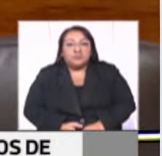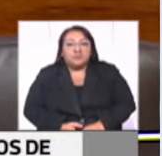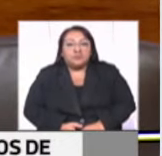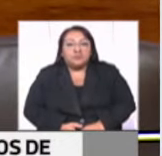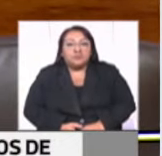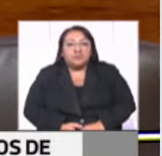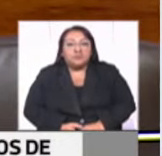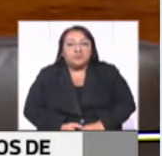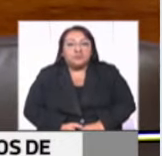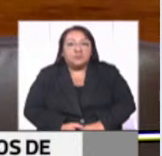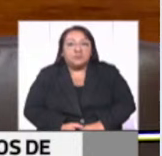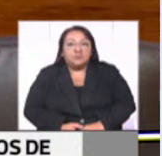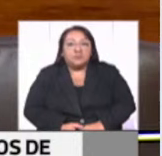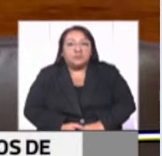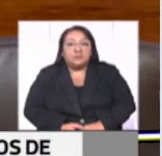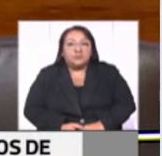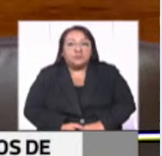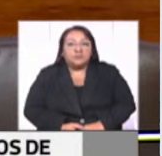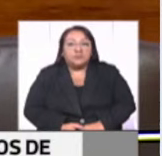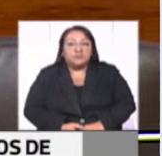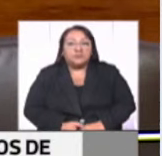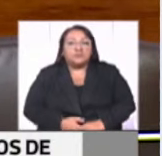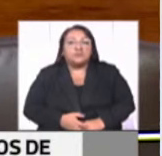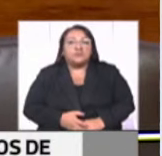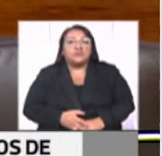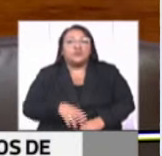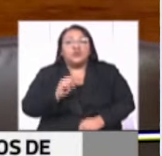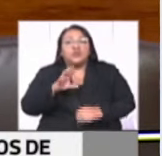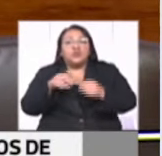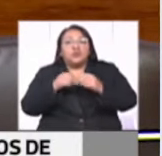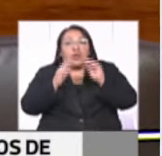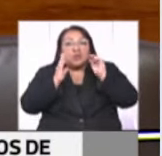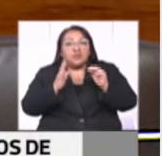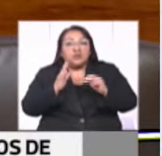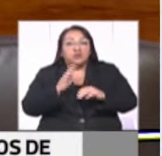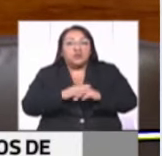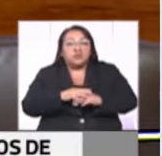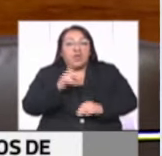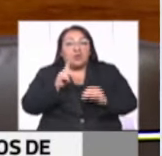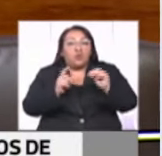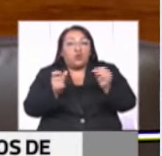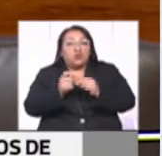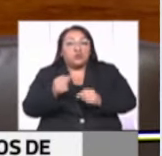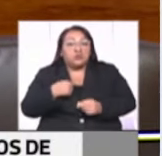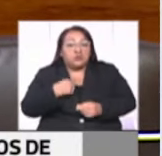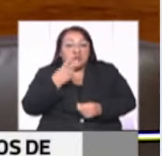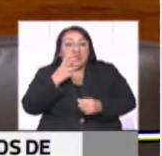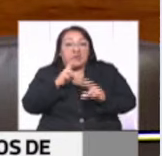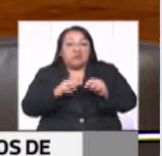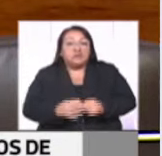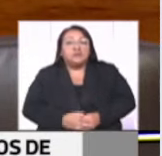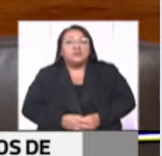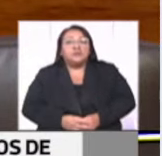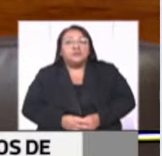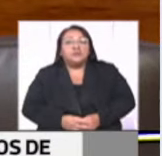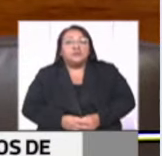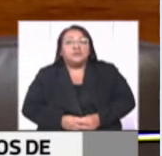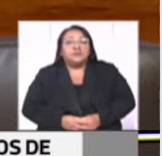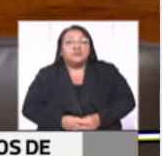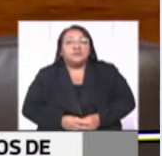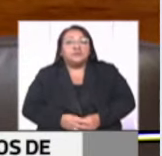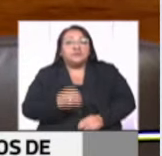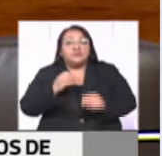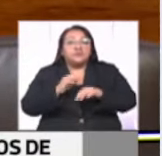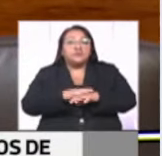muchísimo la atención que de repente los colegas no pudieron revisar el dictamen de reforma